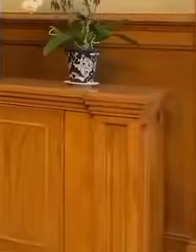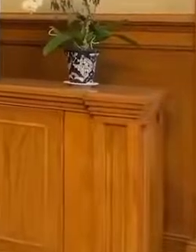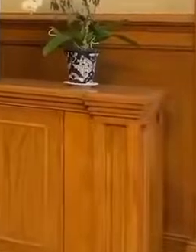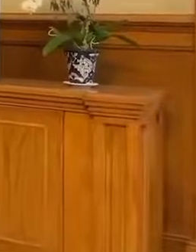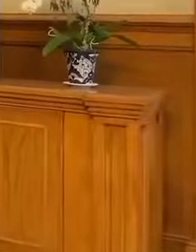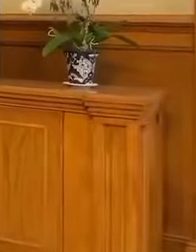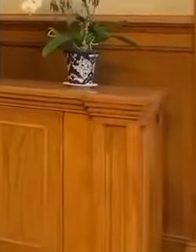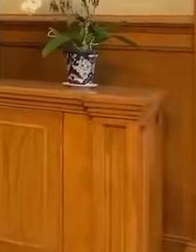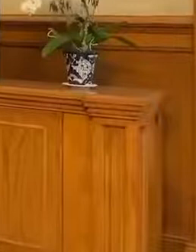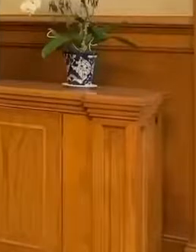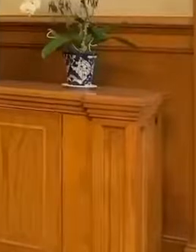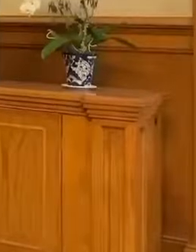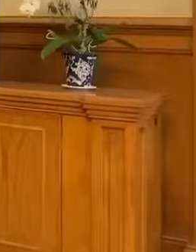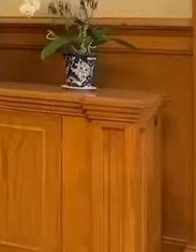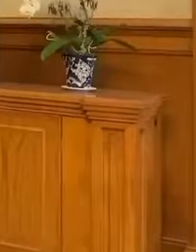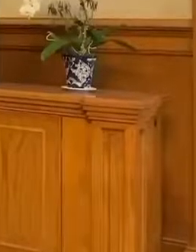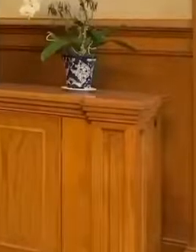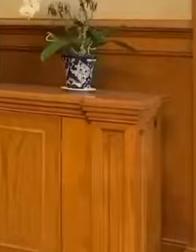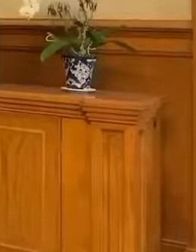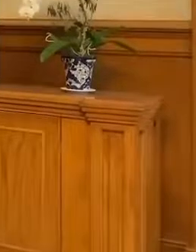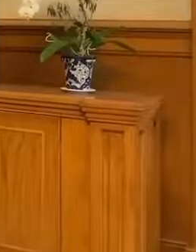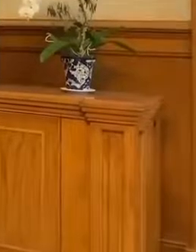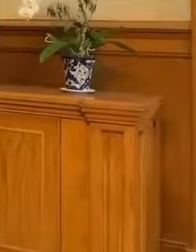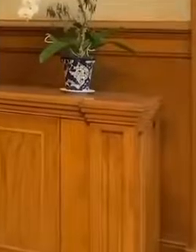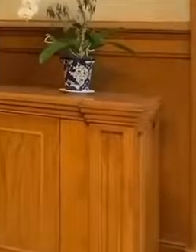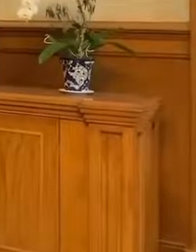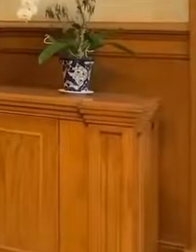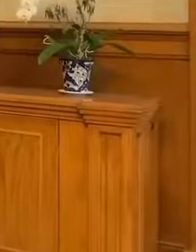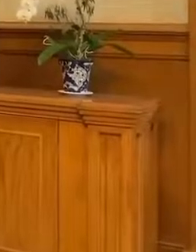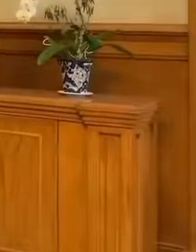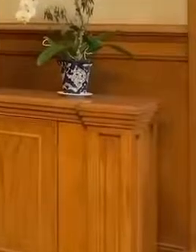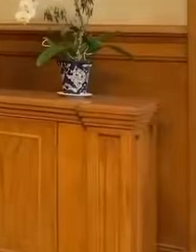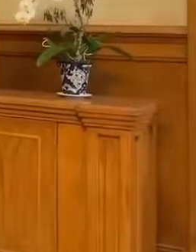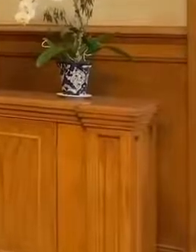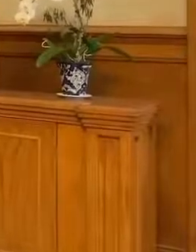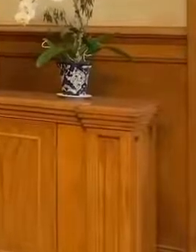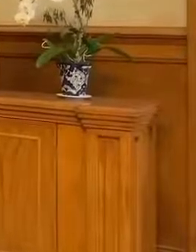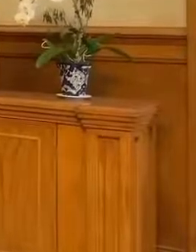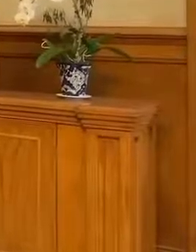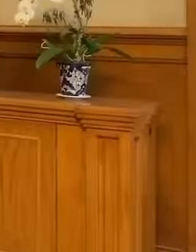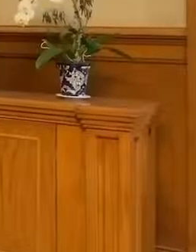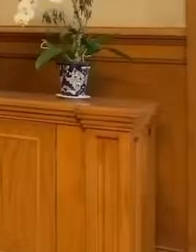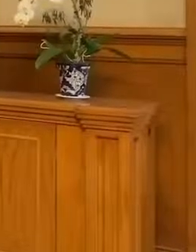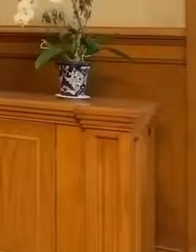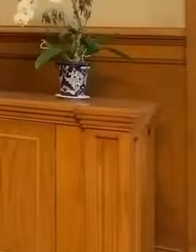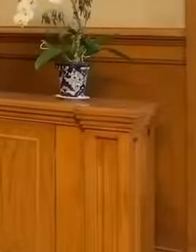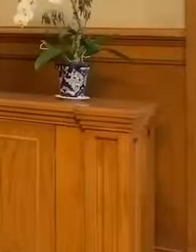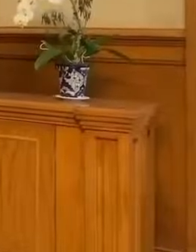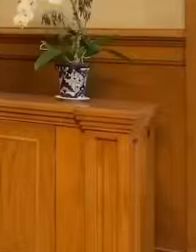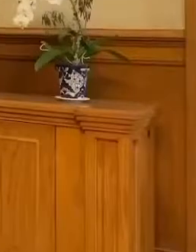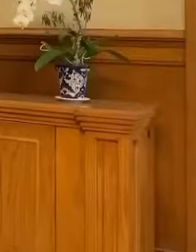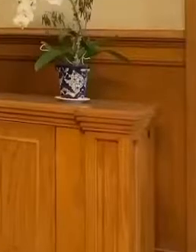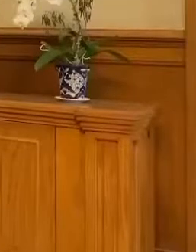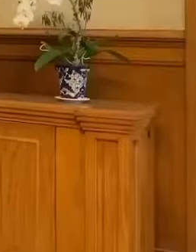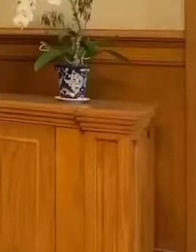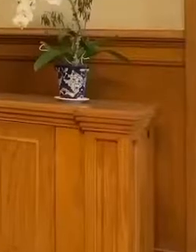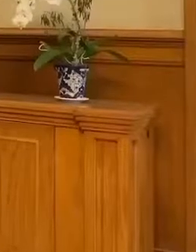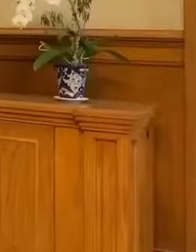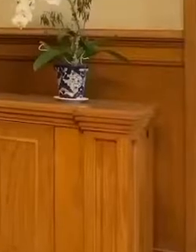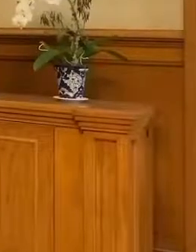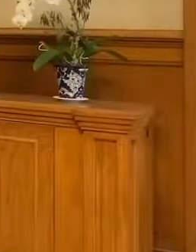para dejar inconcluso nuestro trabajo, la obra de transformación. La tenemos que